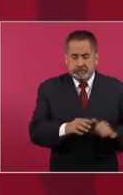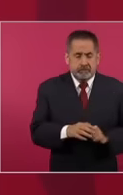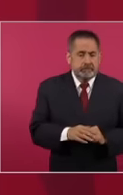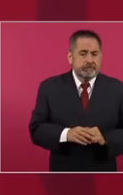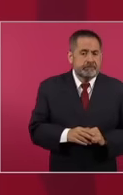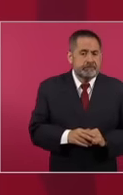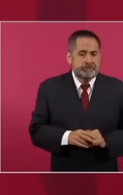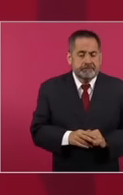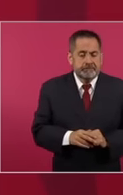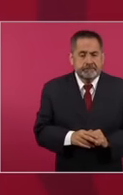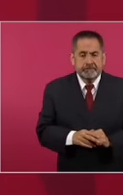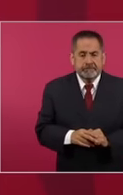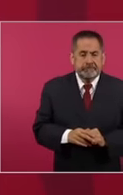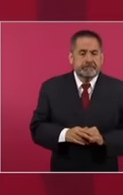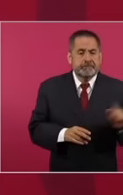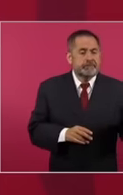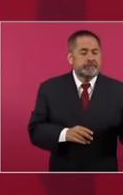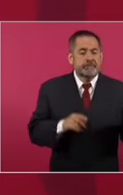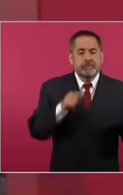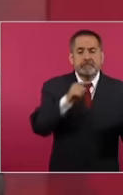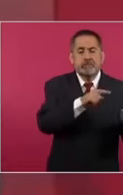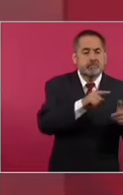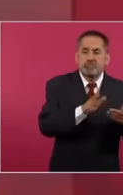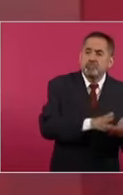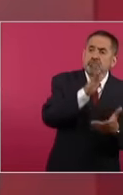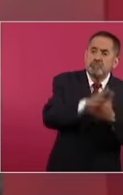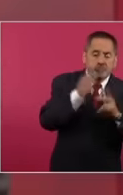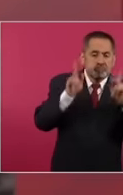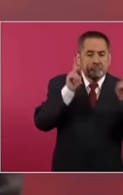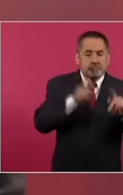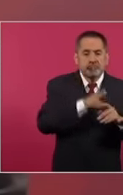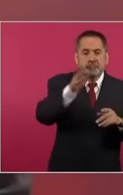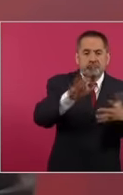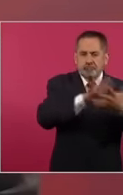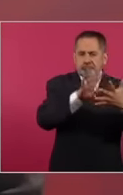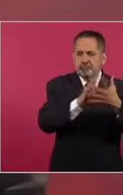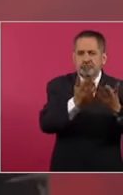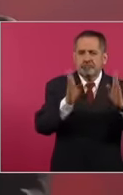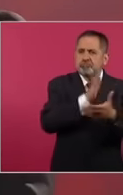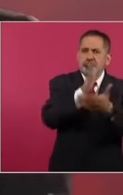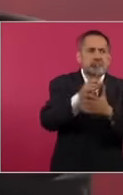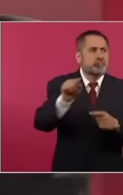y y fue una visita dos veces